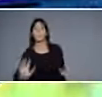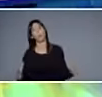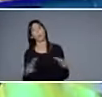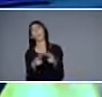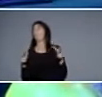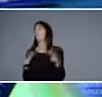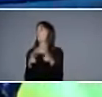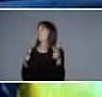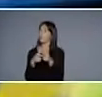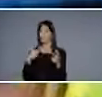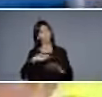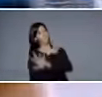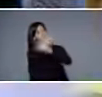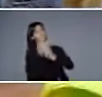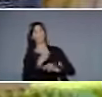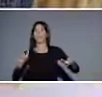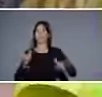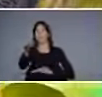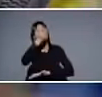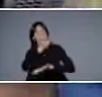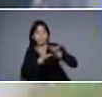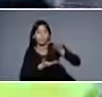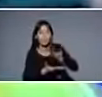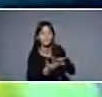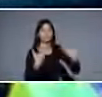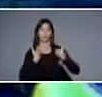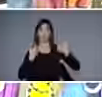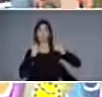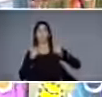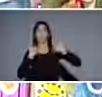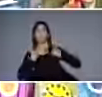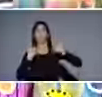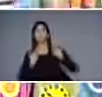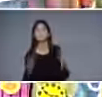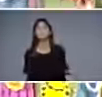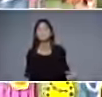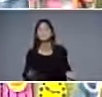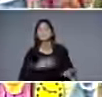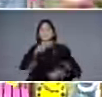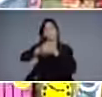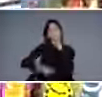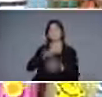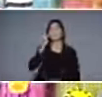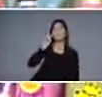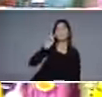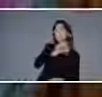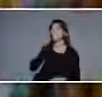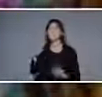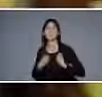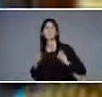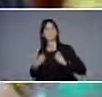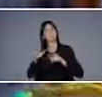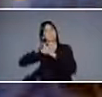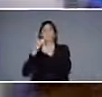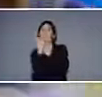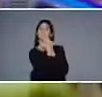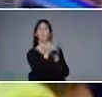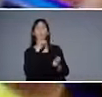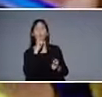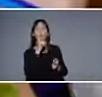qué feliz estoy, a cambio de todo este sufrimiento. Podemos ver lo bien que están viviendo,